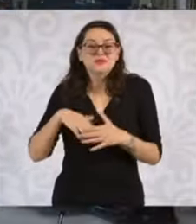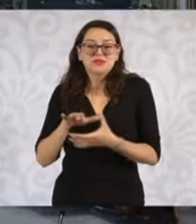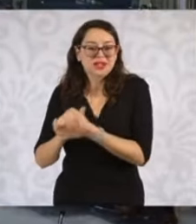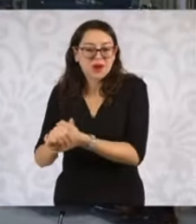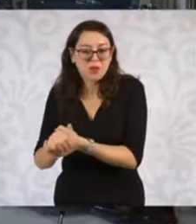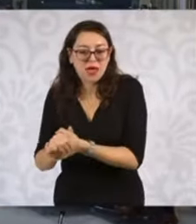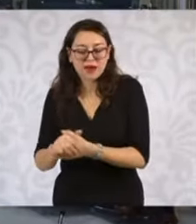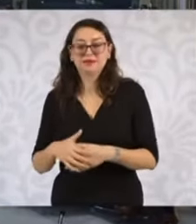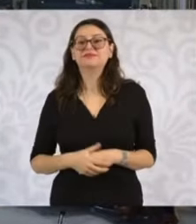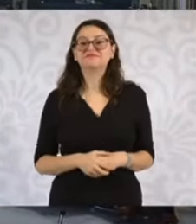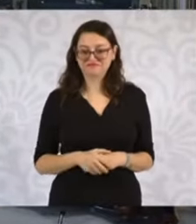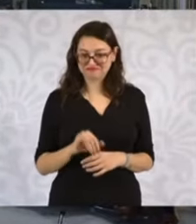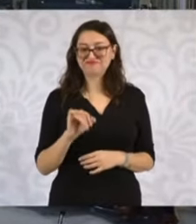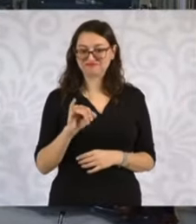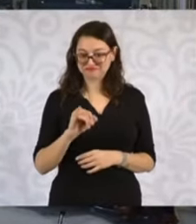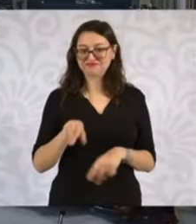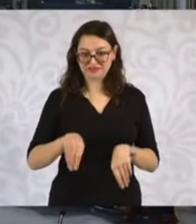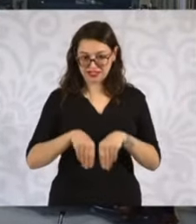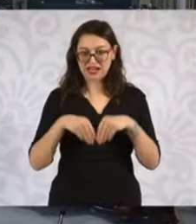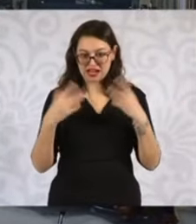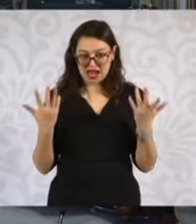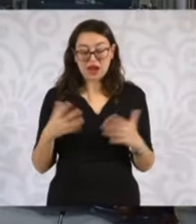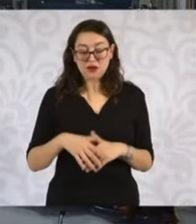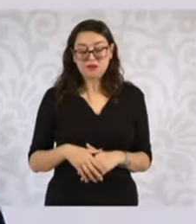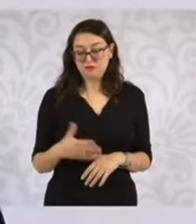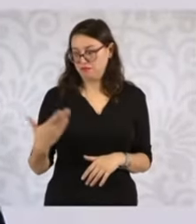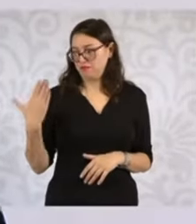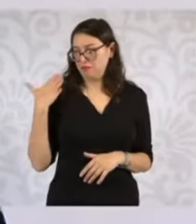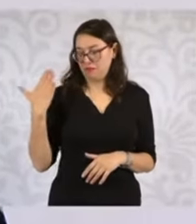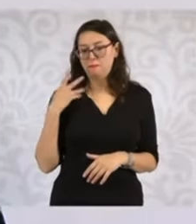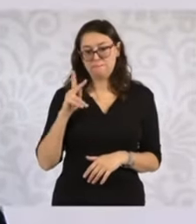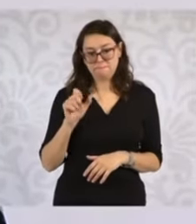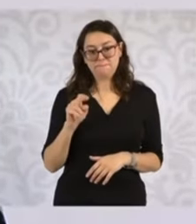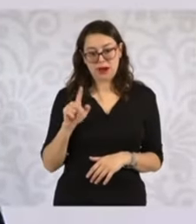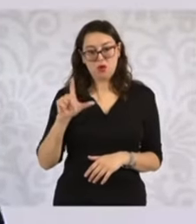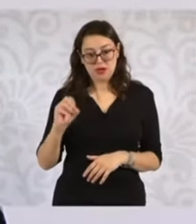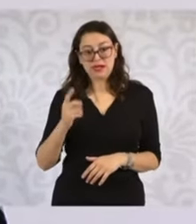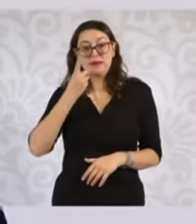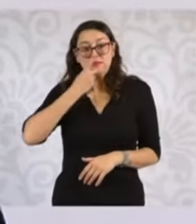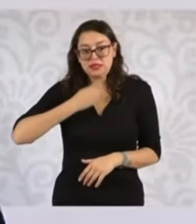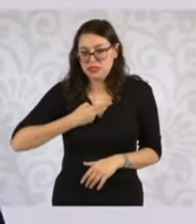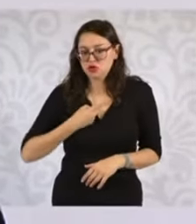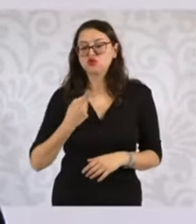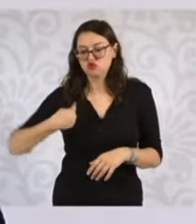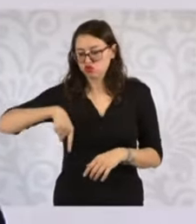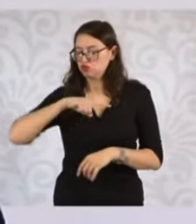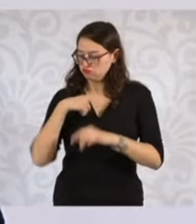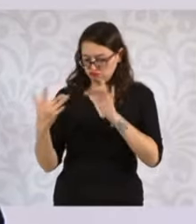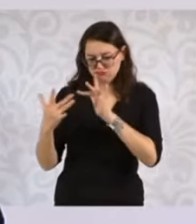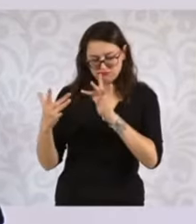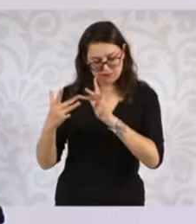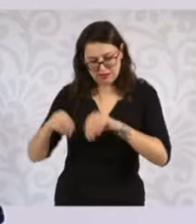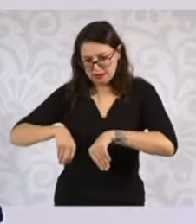saludaría. Me comentó hace unos días, Paulina, la vamos a buscar y muchísimas felicidades. Es,